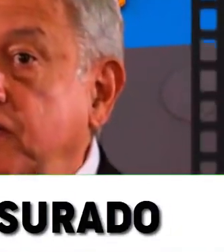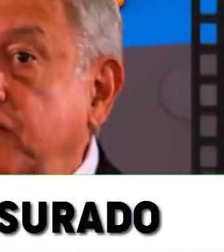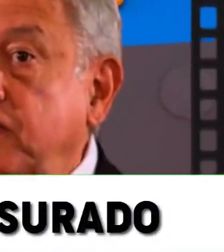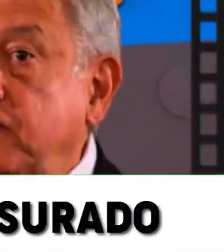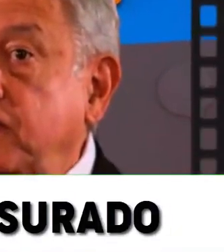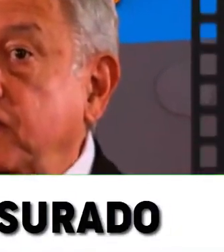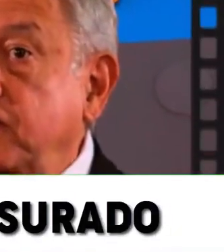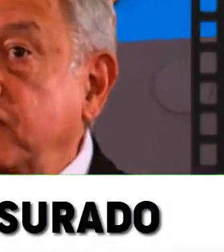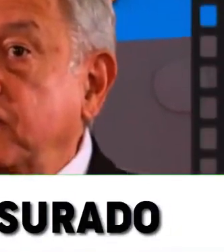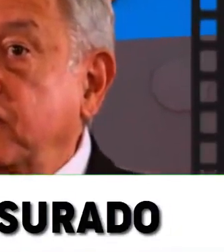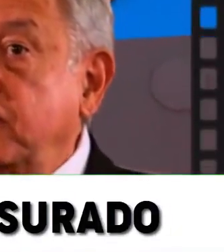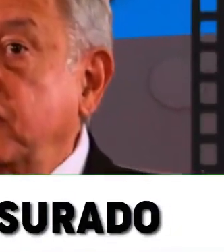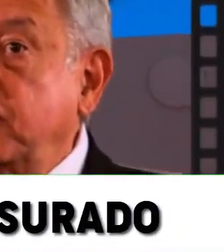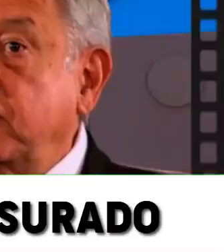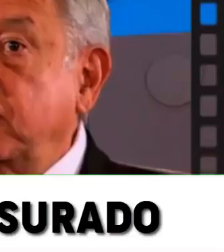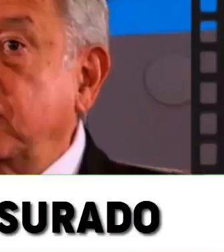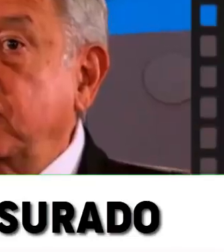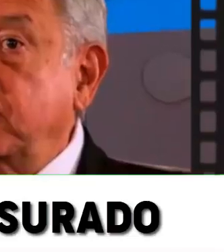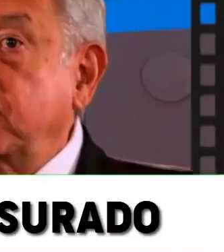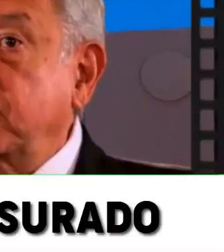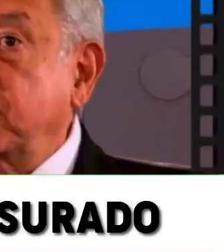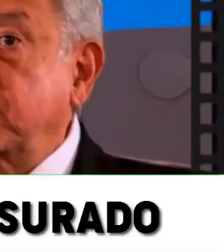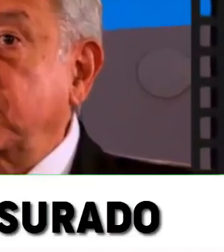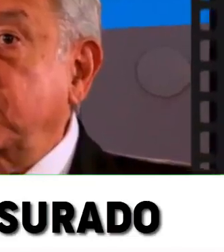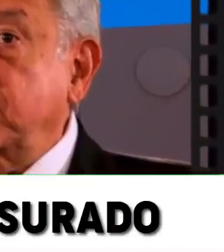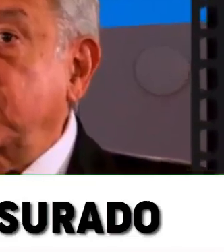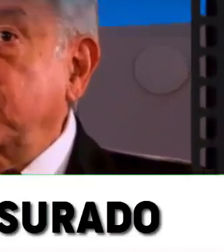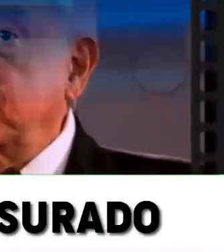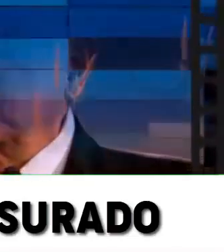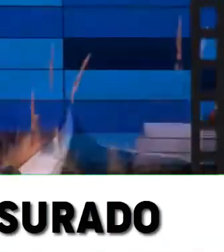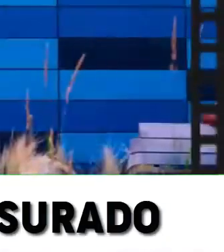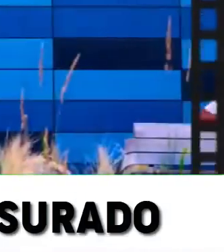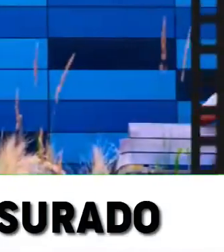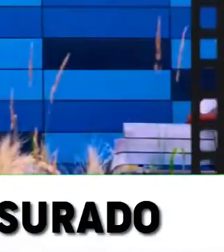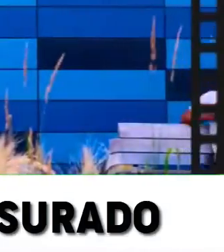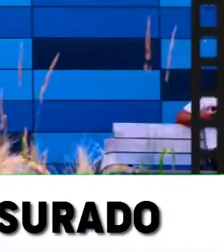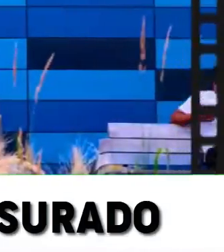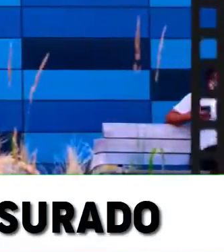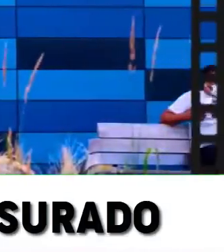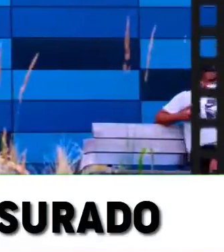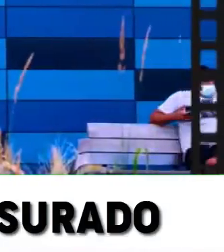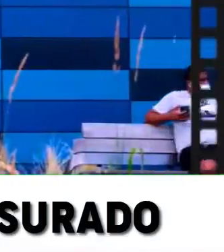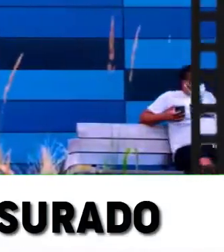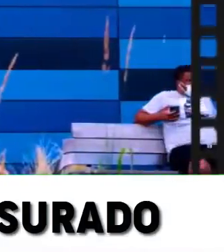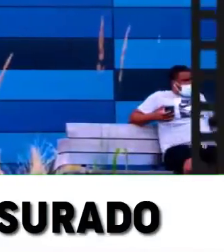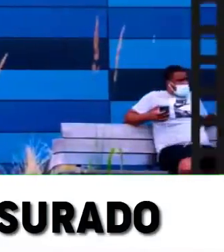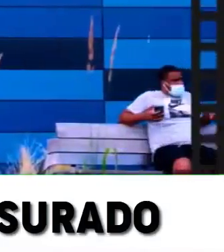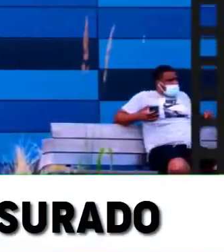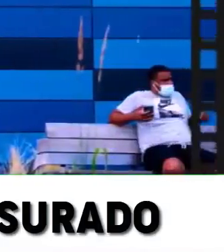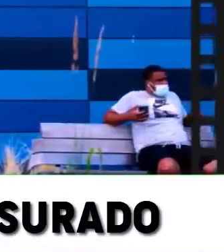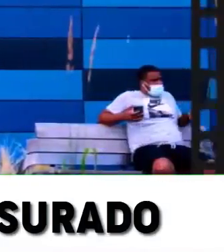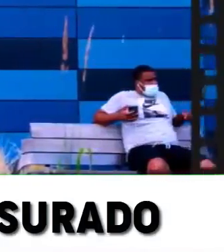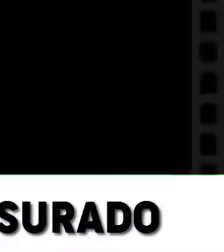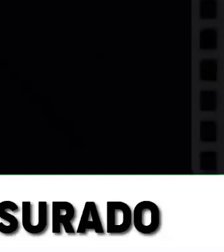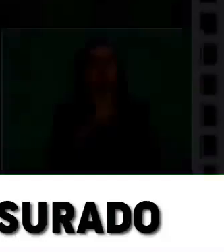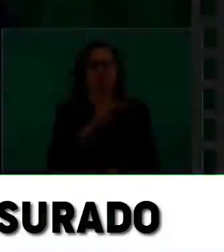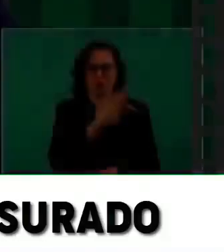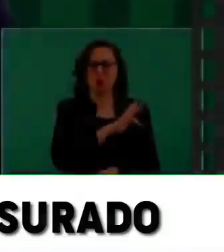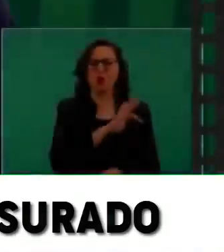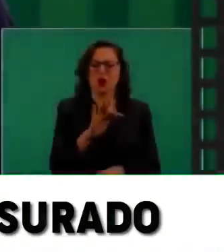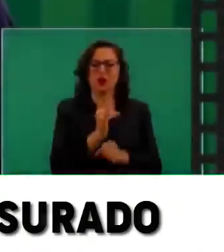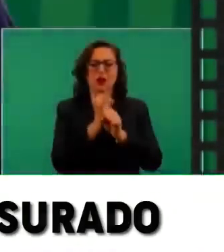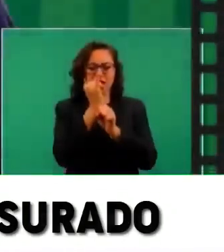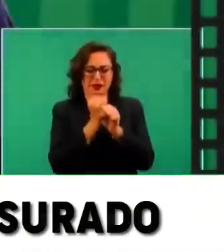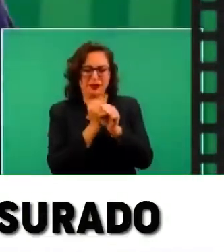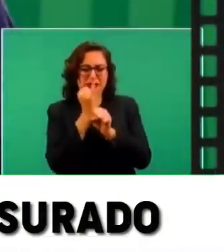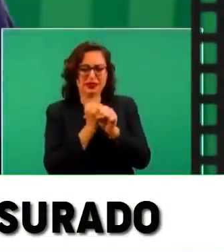entre en vigor dicha ley, pues no te imaginas lo que estas empresas pagan de luz eléctrica. Son centavos en comparación de lo que pagas tú en tu